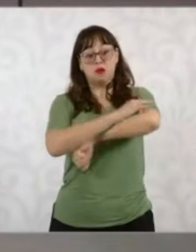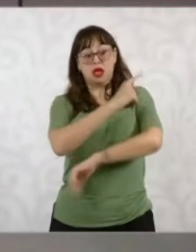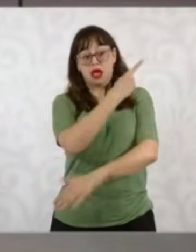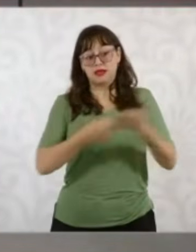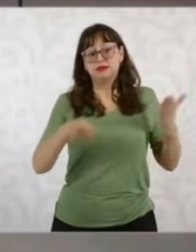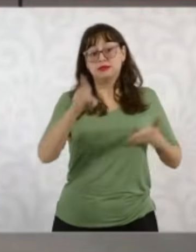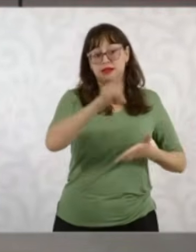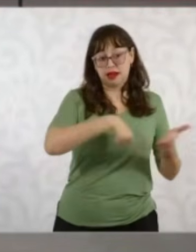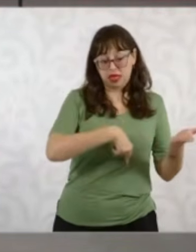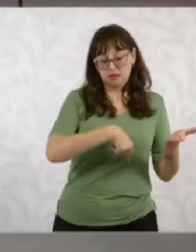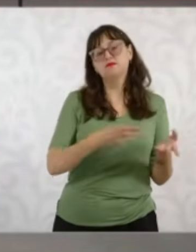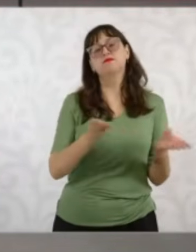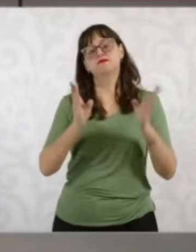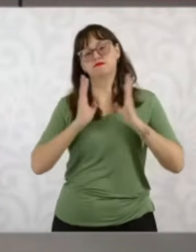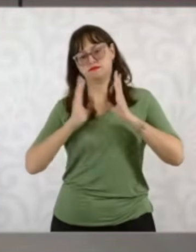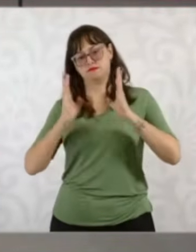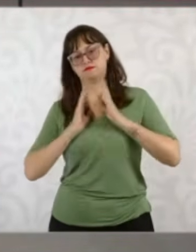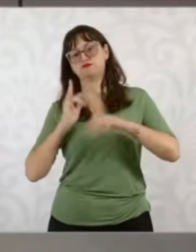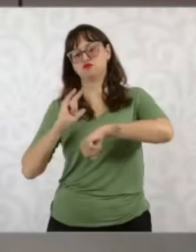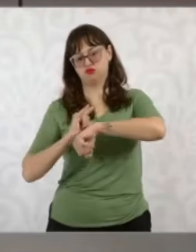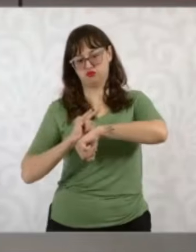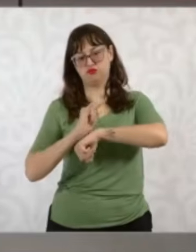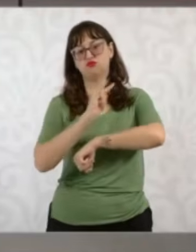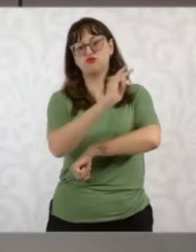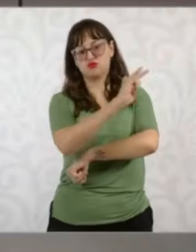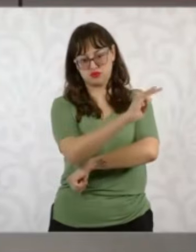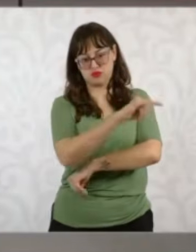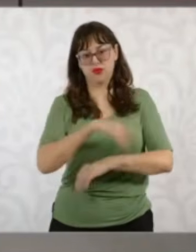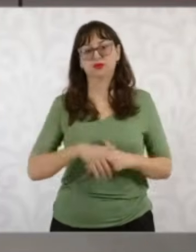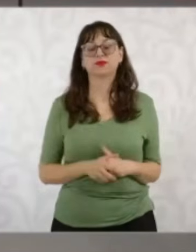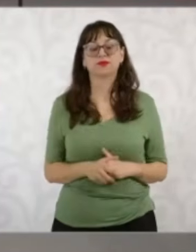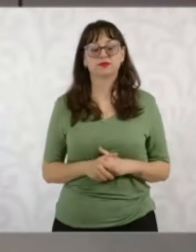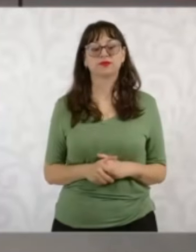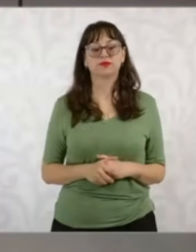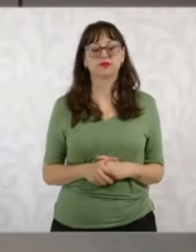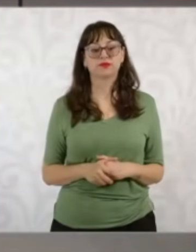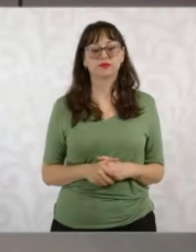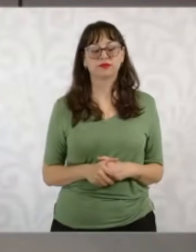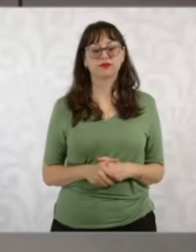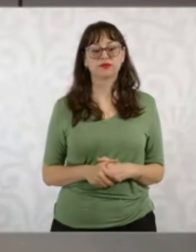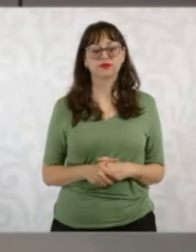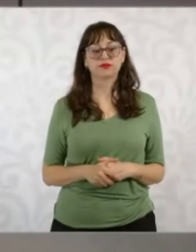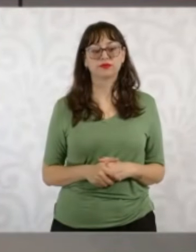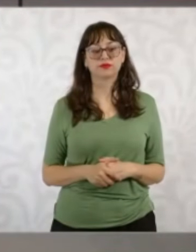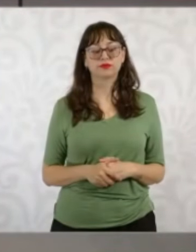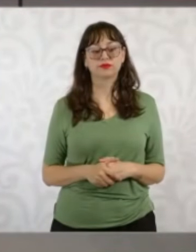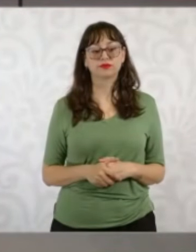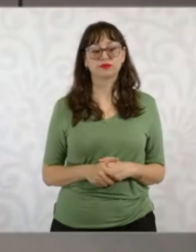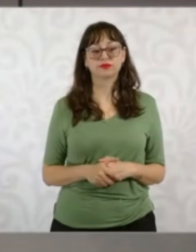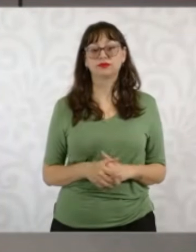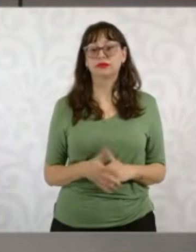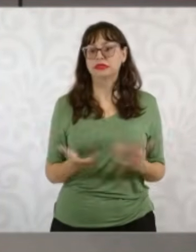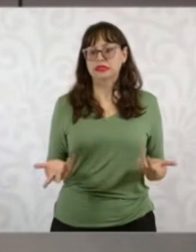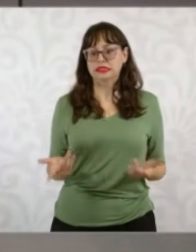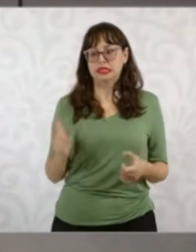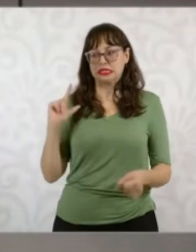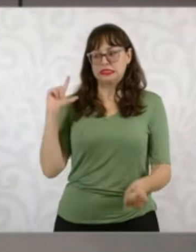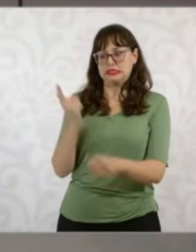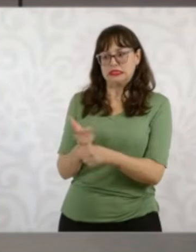aeronave de Sedena a la final del Mundial 2026 en Nueva York. Se les cae la